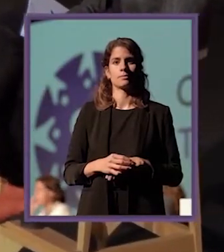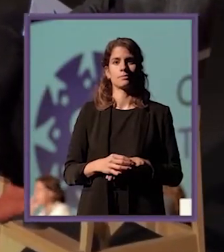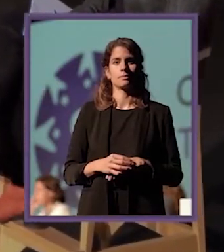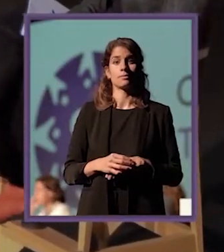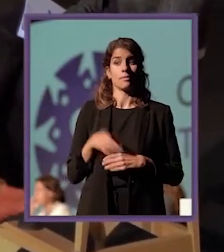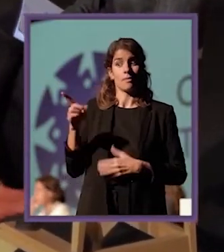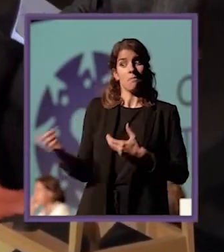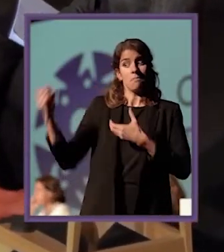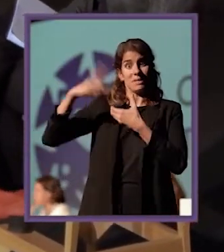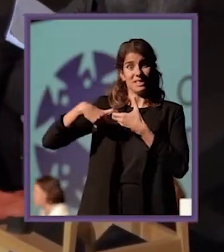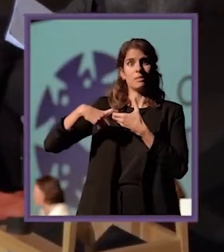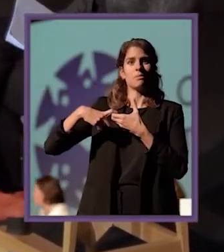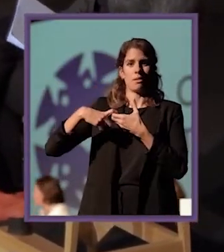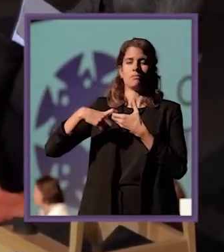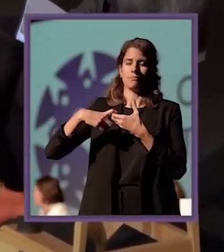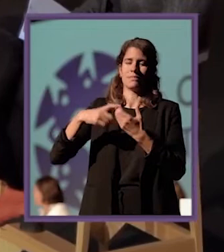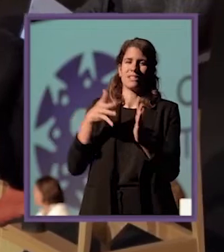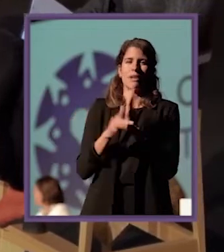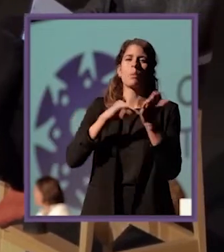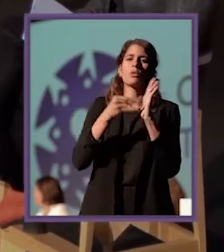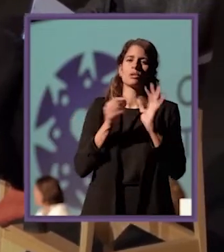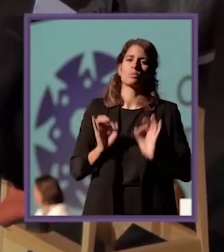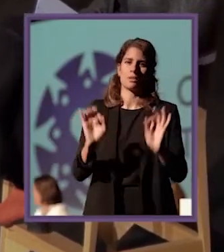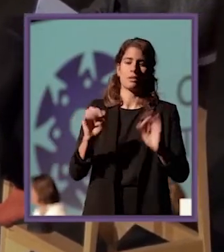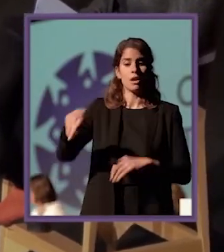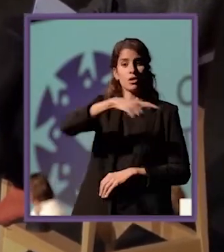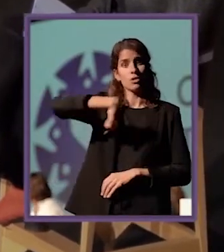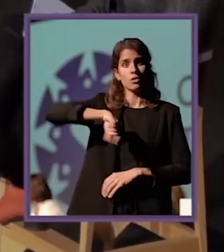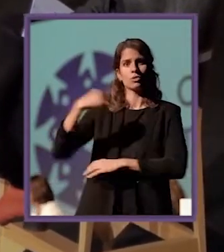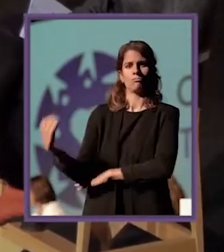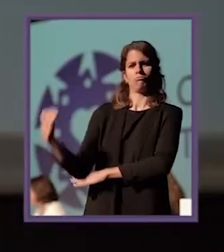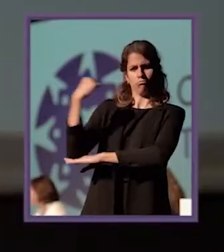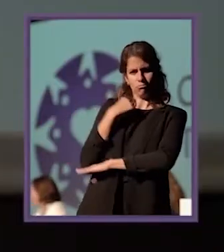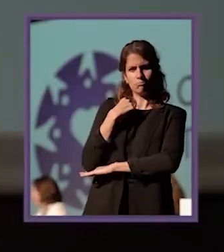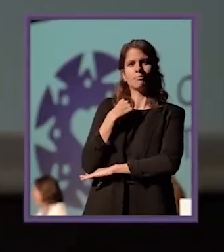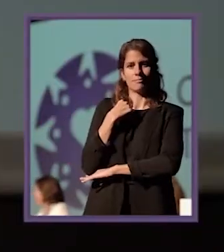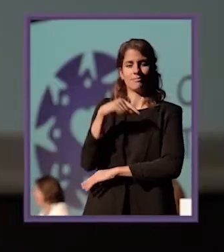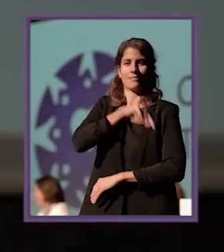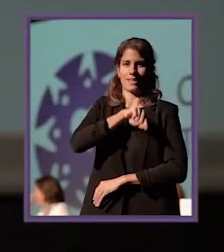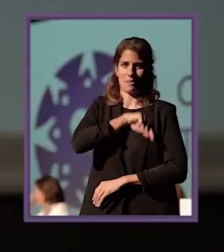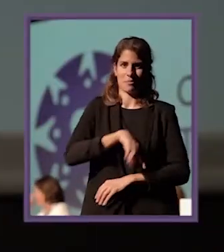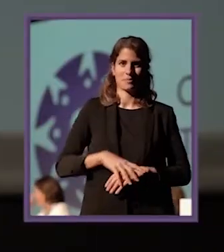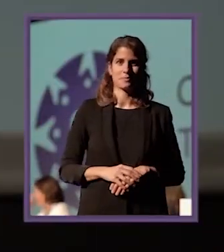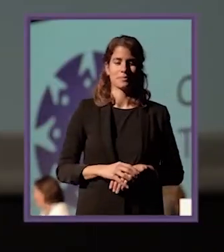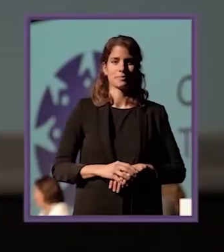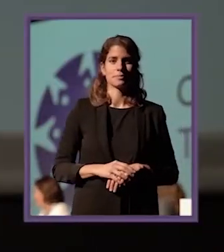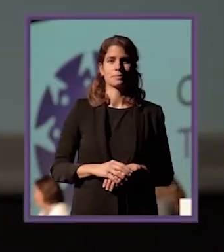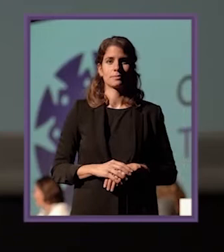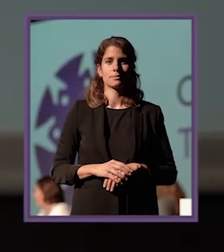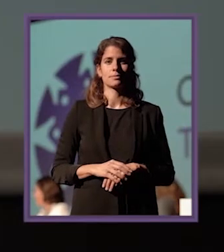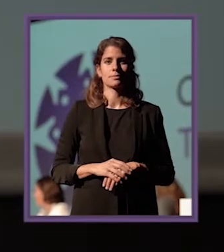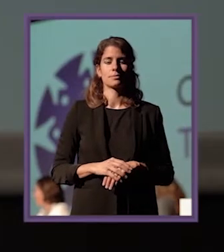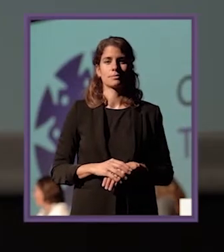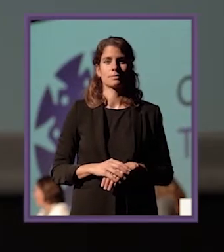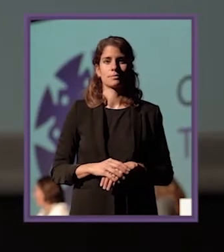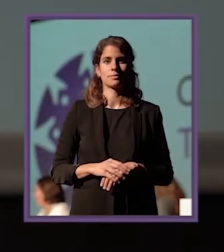yo creo, la diferencia, el siempre sentirnos apoyados por ti. Y, por supuesto, quiero dar las